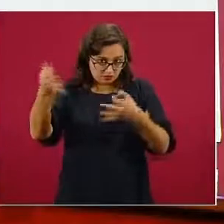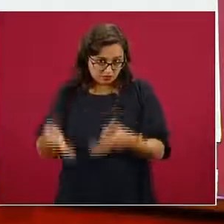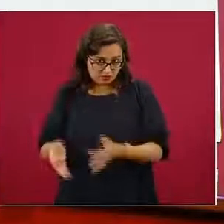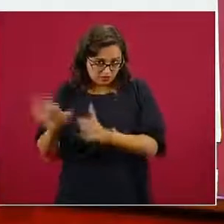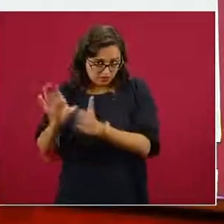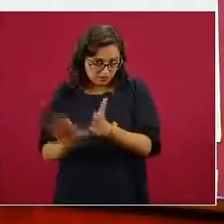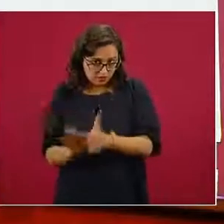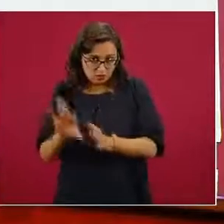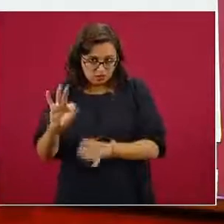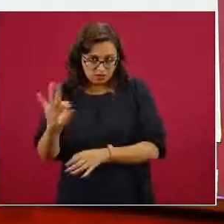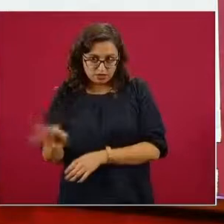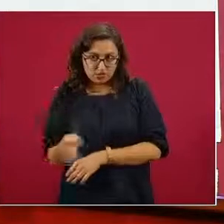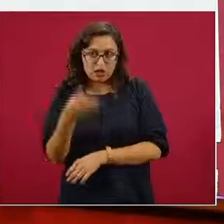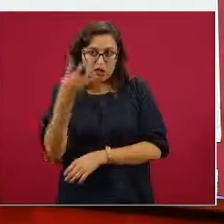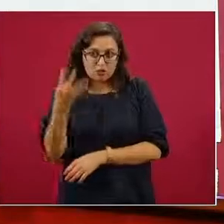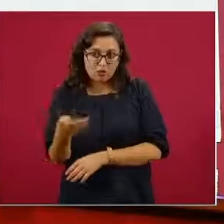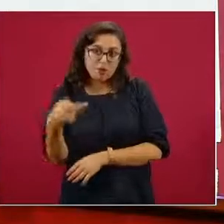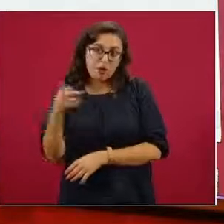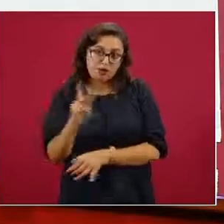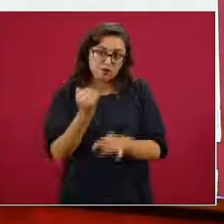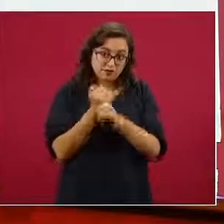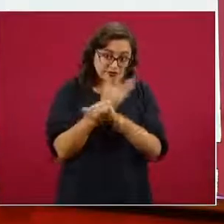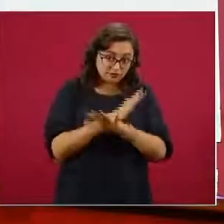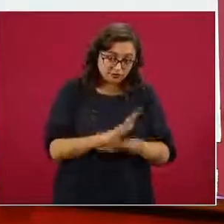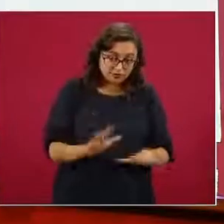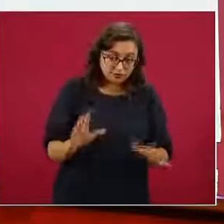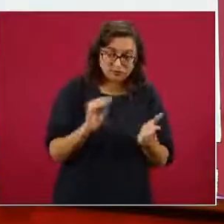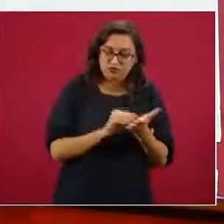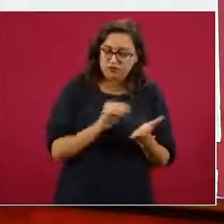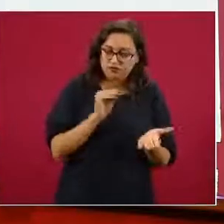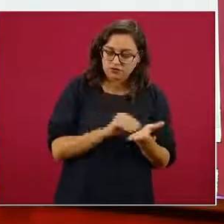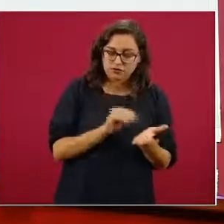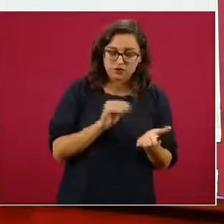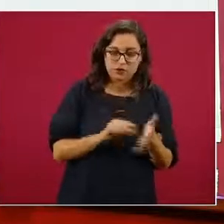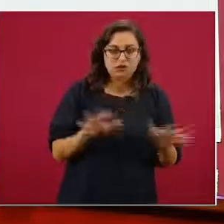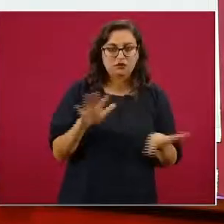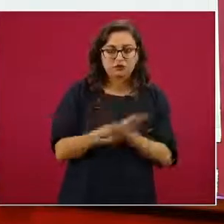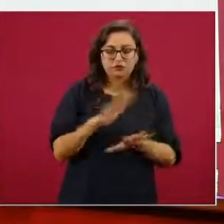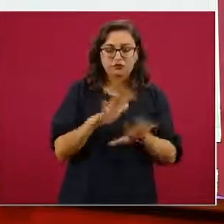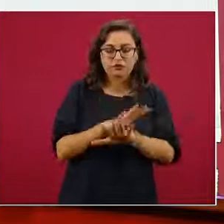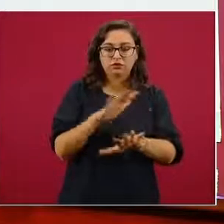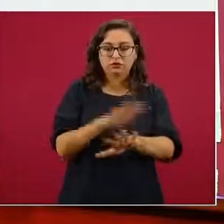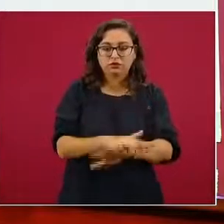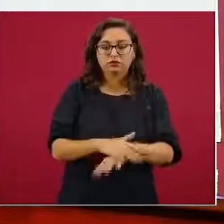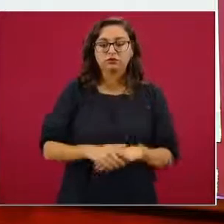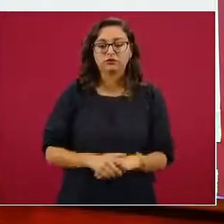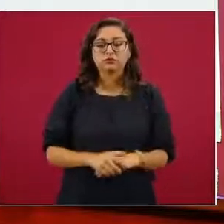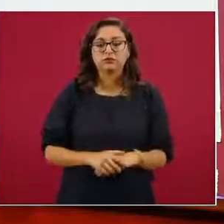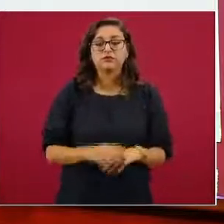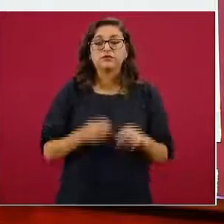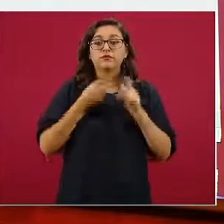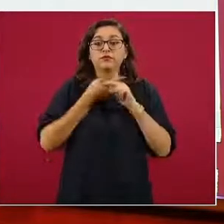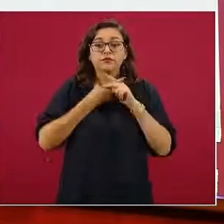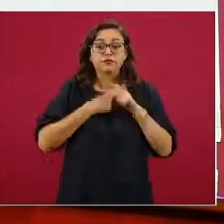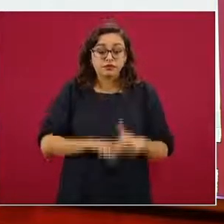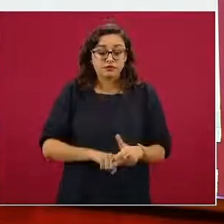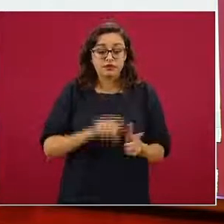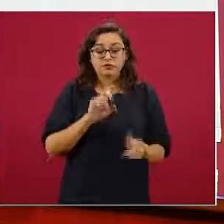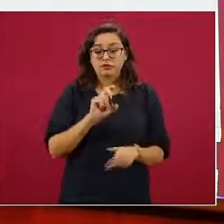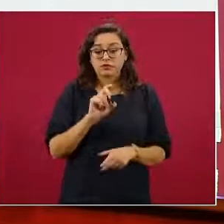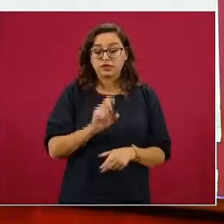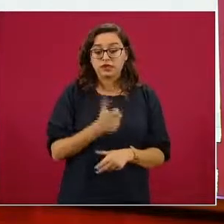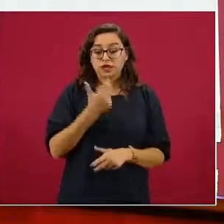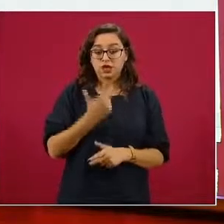en cuenta eso. Estos son datos vivos, datos activos, están cambiando. Abrimos la semana con